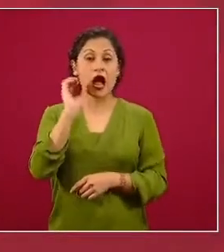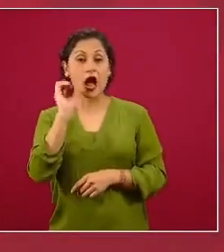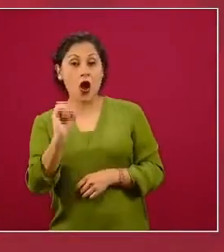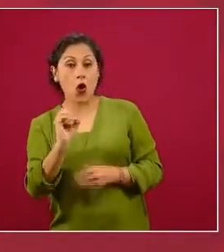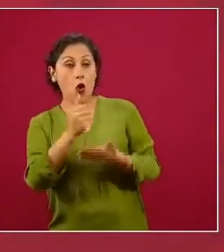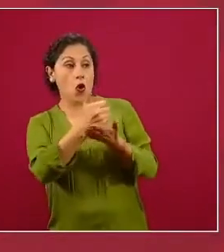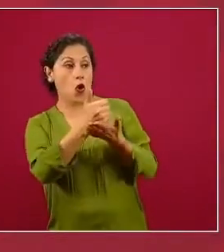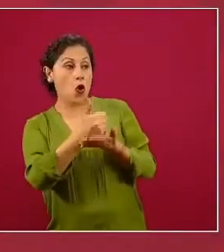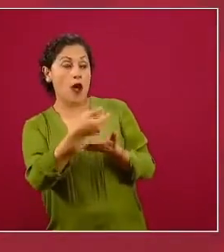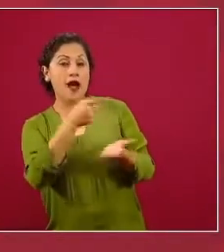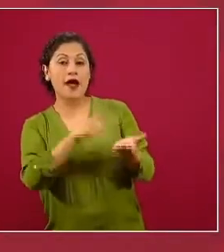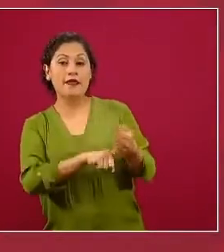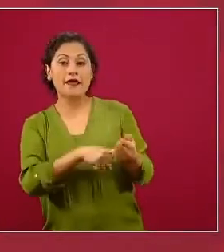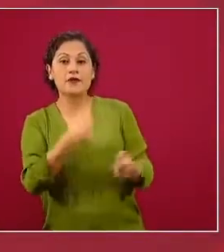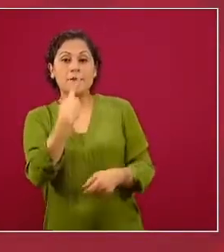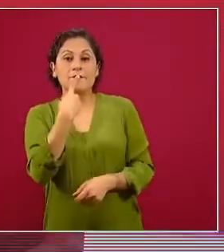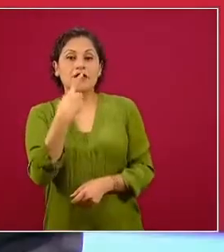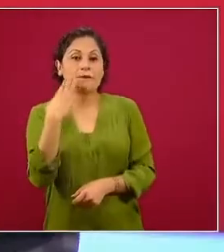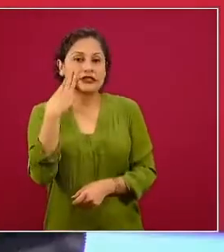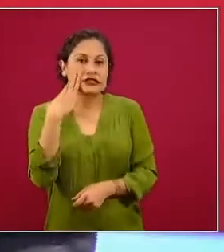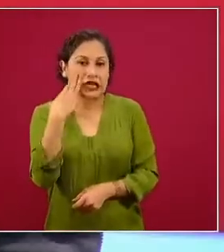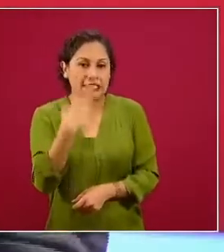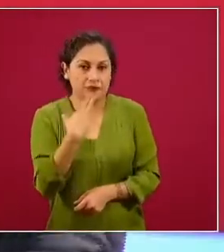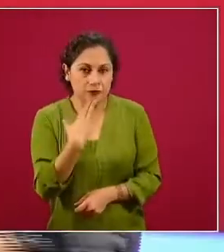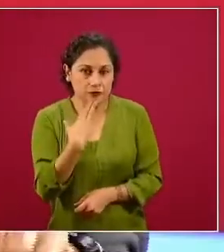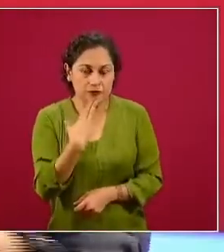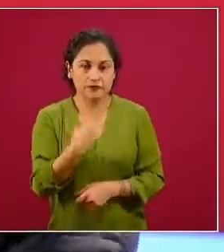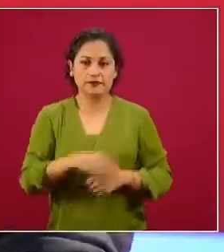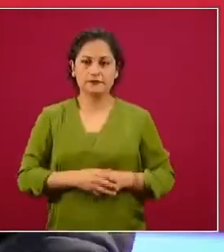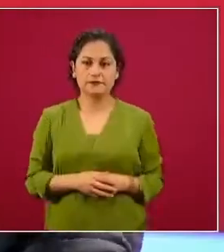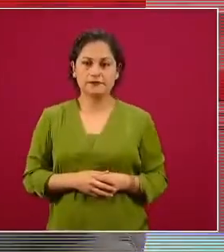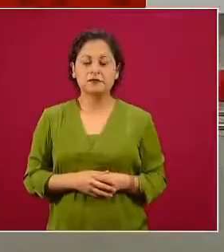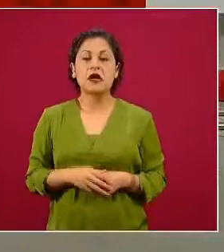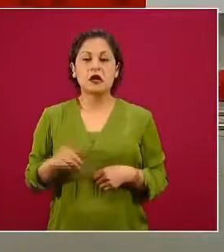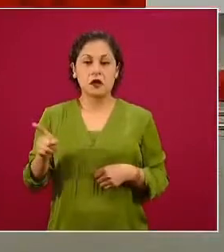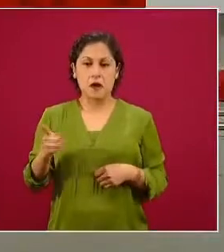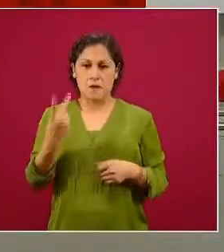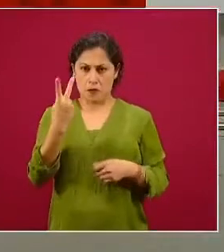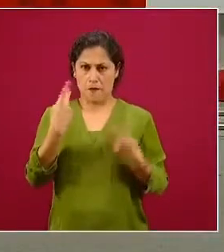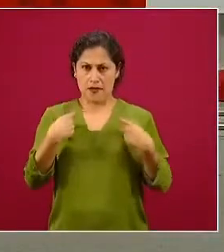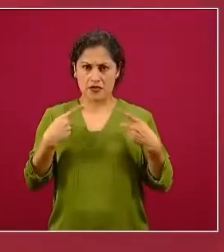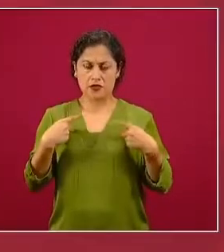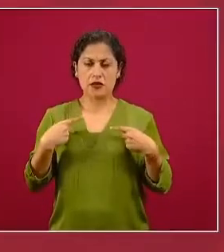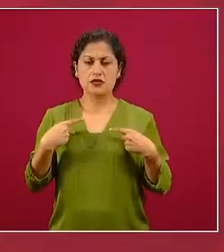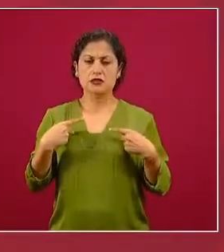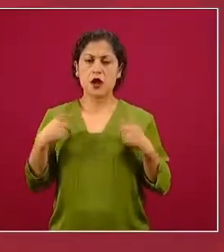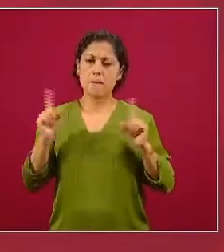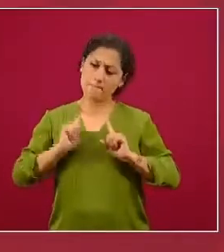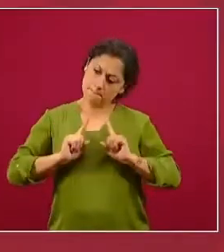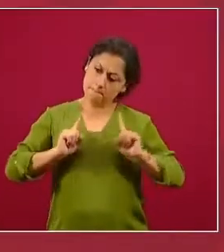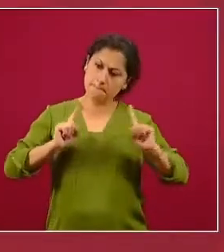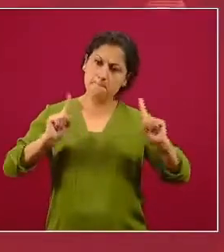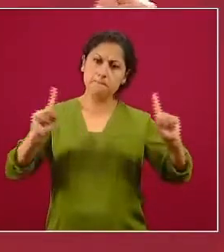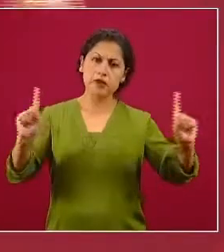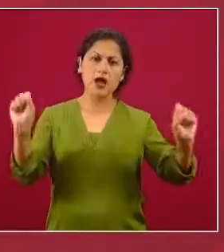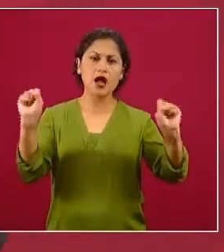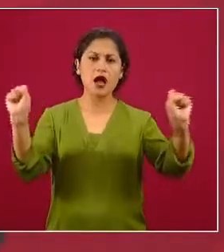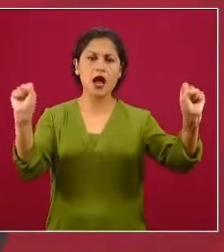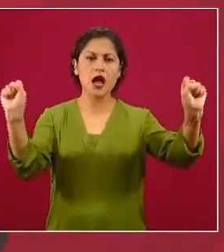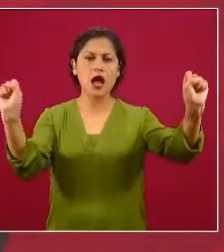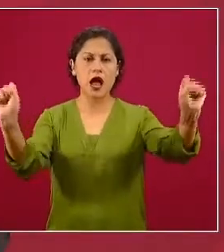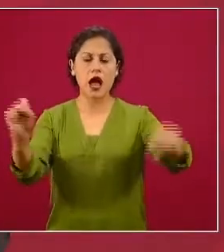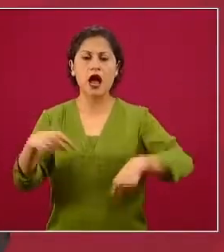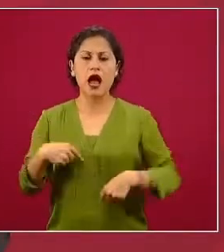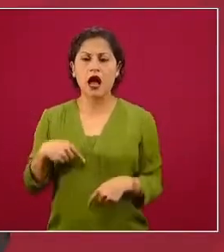azucarada. Y entonces corre tiempo, se van en dos direcciones opuestas, dos participantes, a ver quién